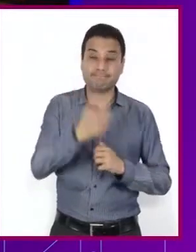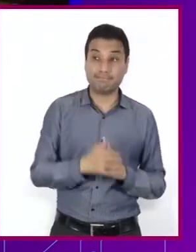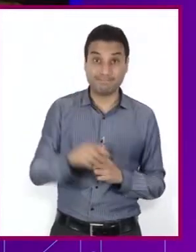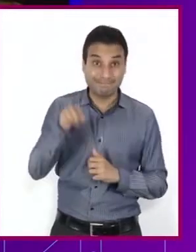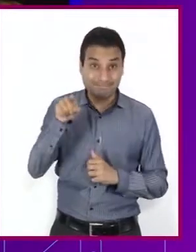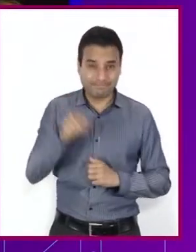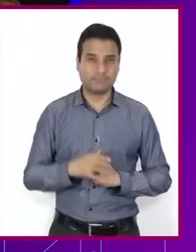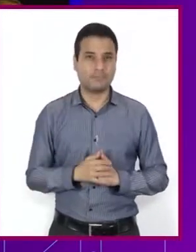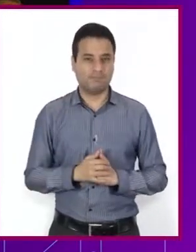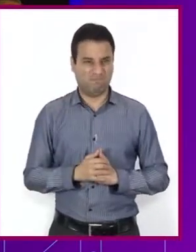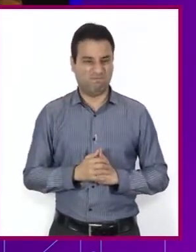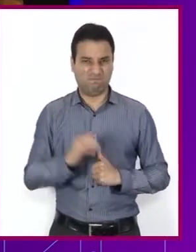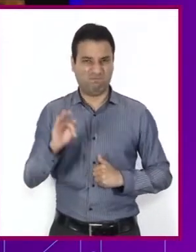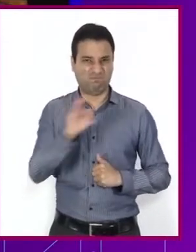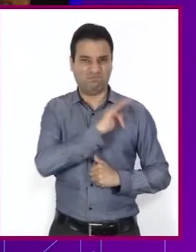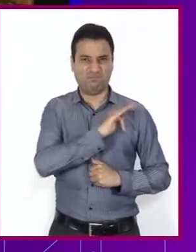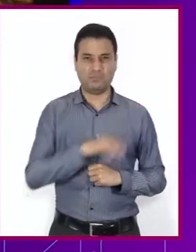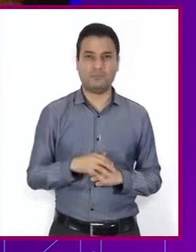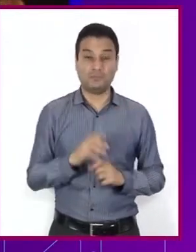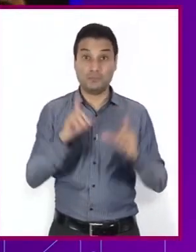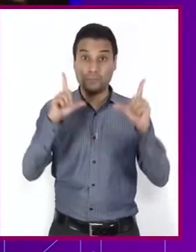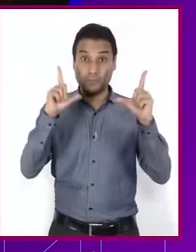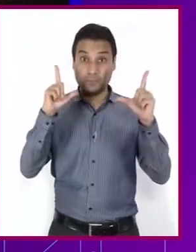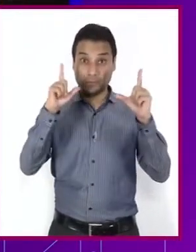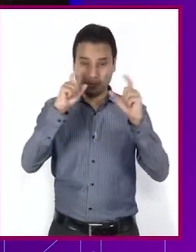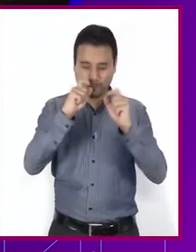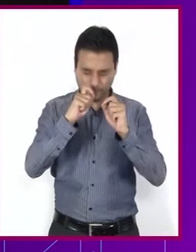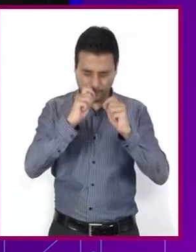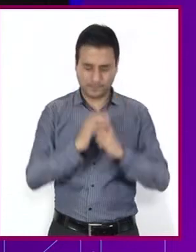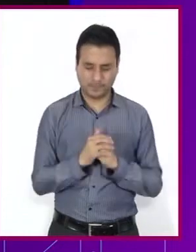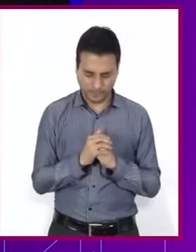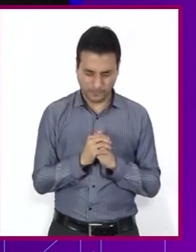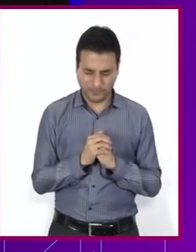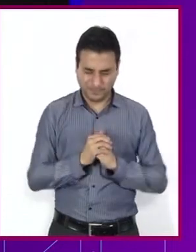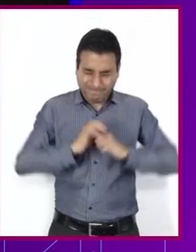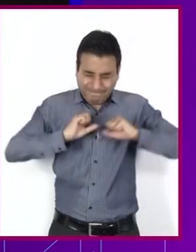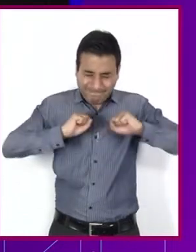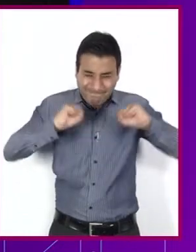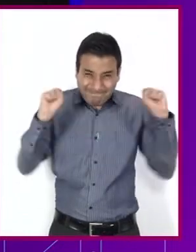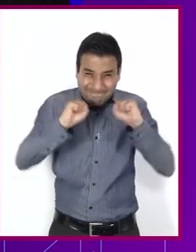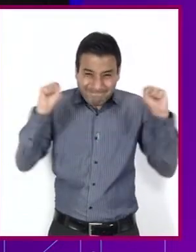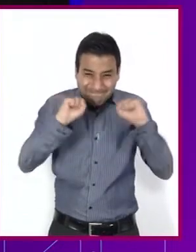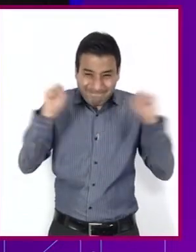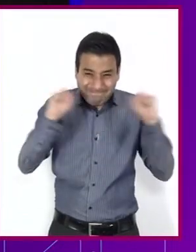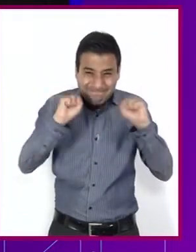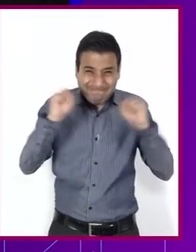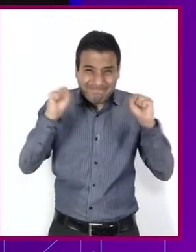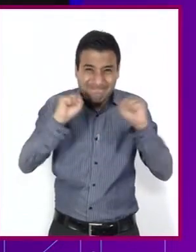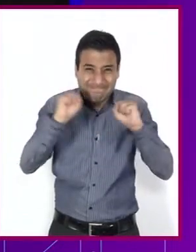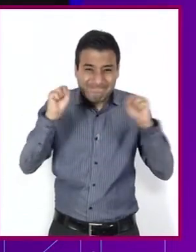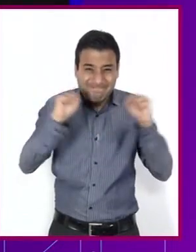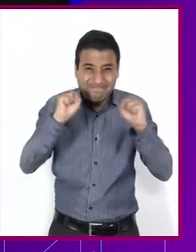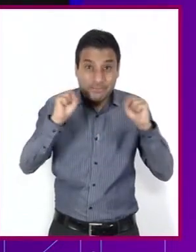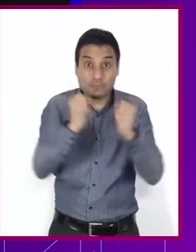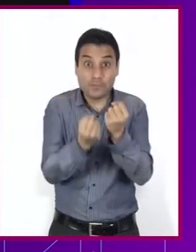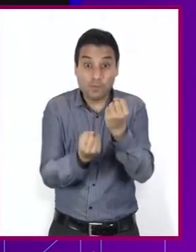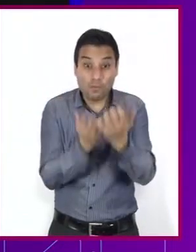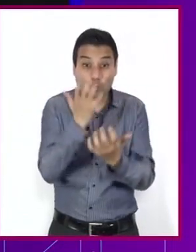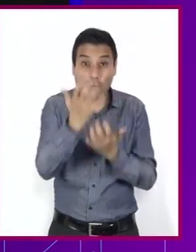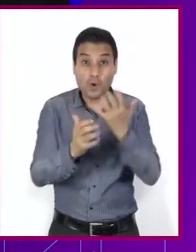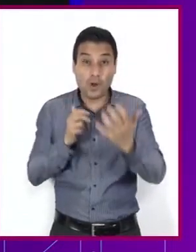valientemente, cerró los ojos, corrió hacia el fuego y sin más, se arrojó en